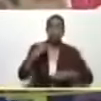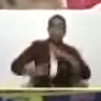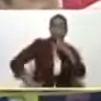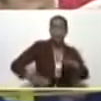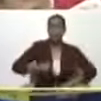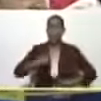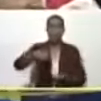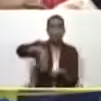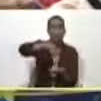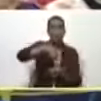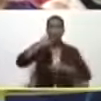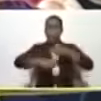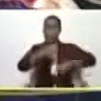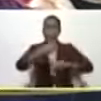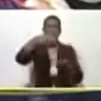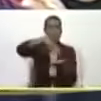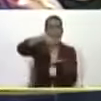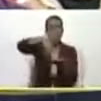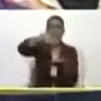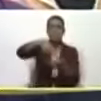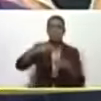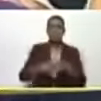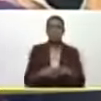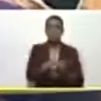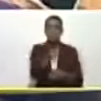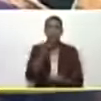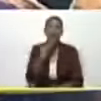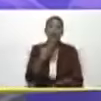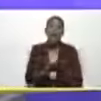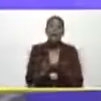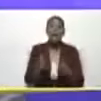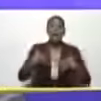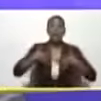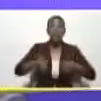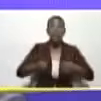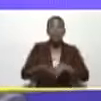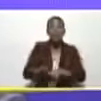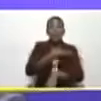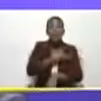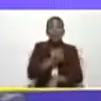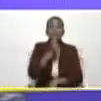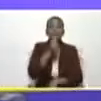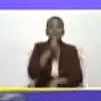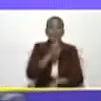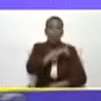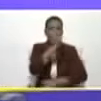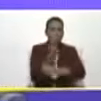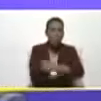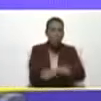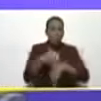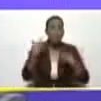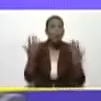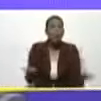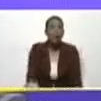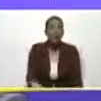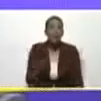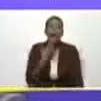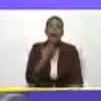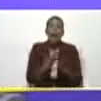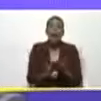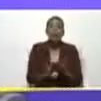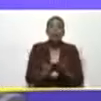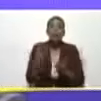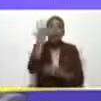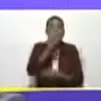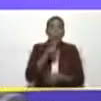bailando corriendo y yo agradezco la salud que yo tengo la energía que tengo se la agradezco a